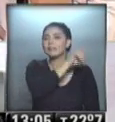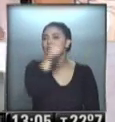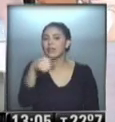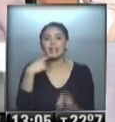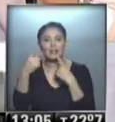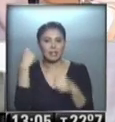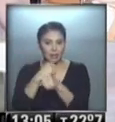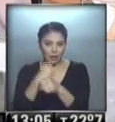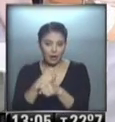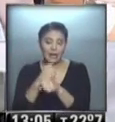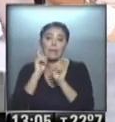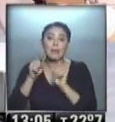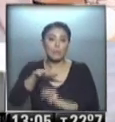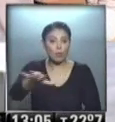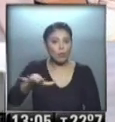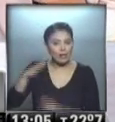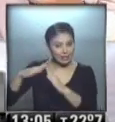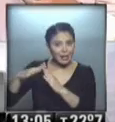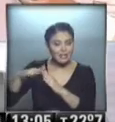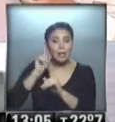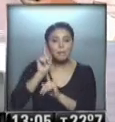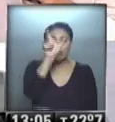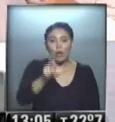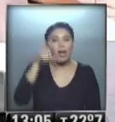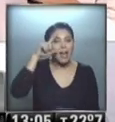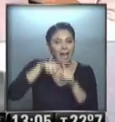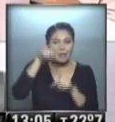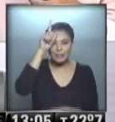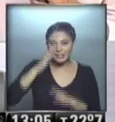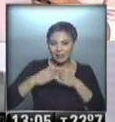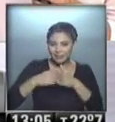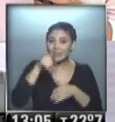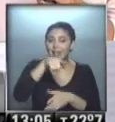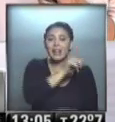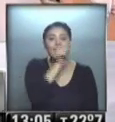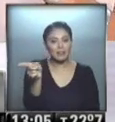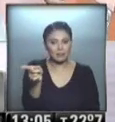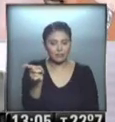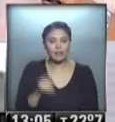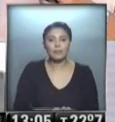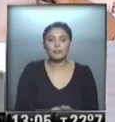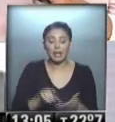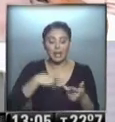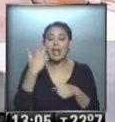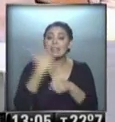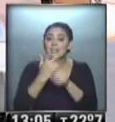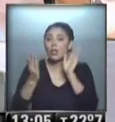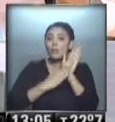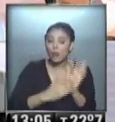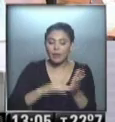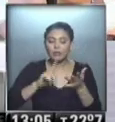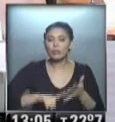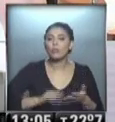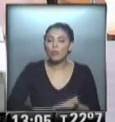laboral y donde justamente el propio Vinader, aseguran los vecinos, solía concurrir. La tercera prueba tiene que ver con